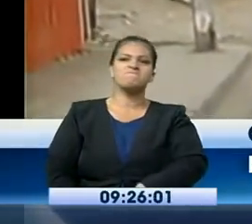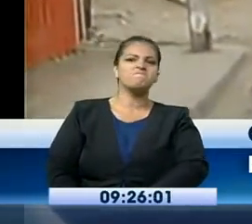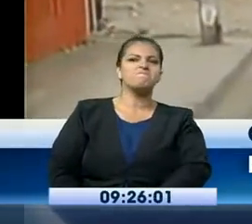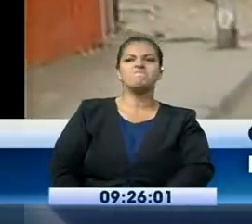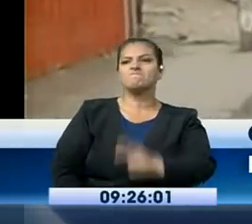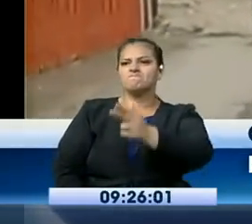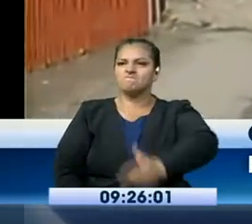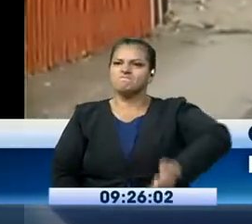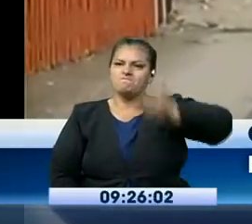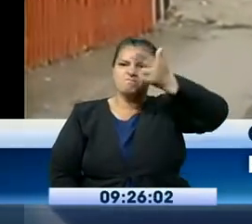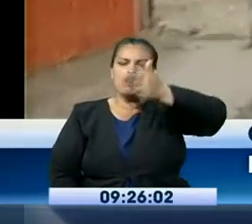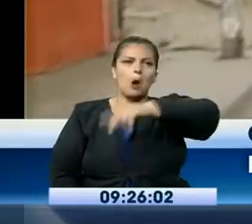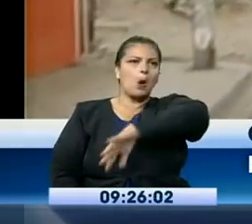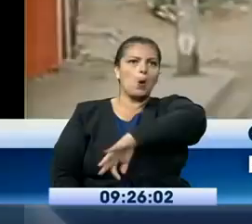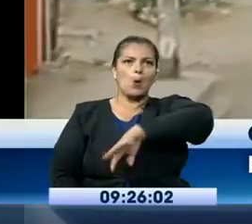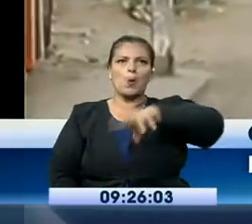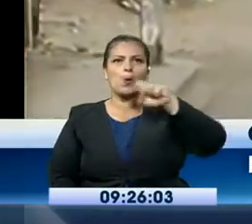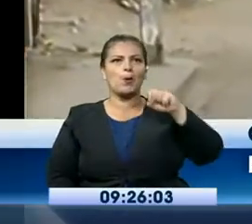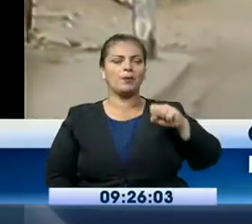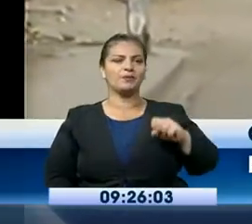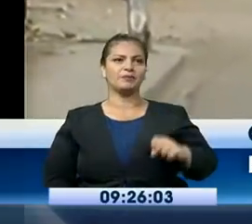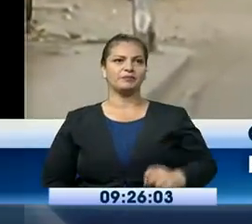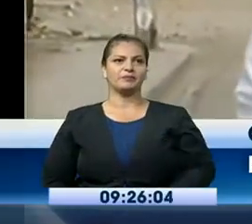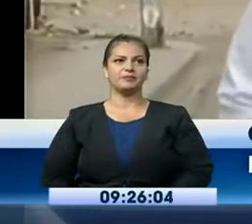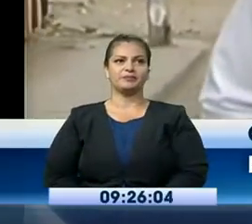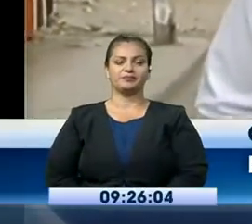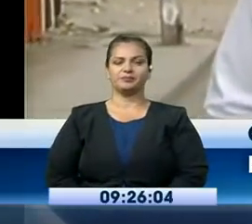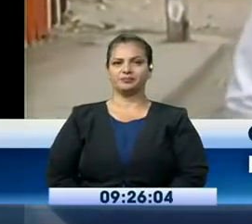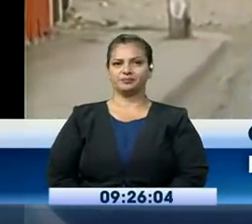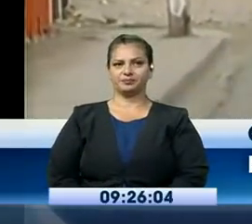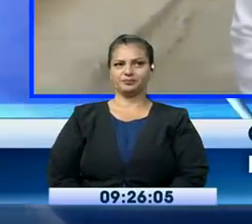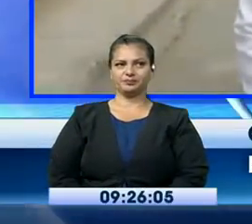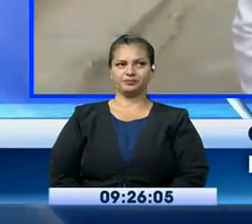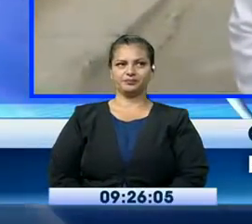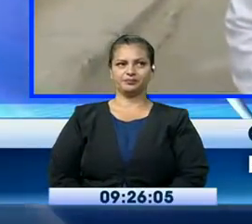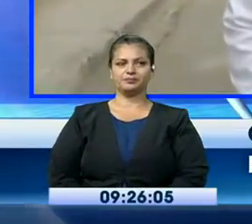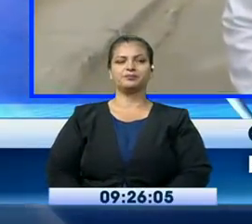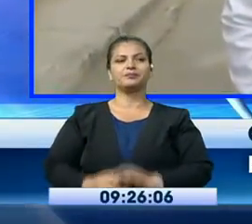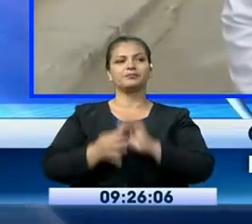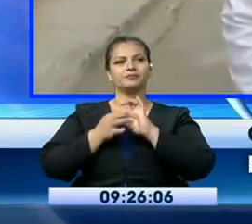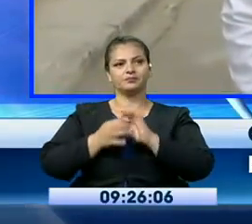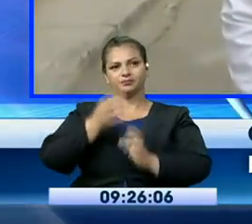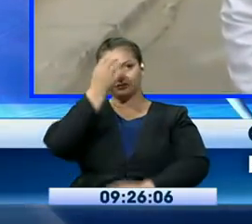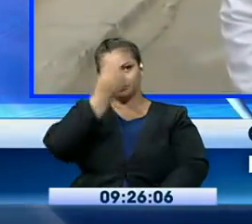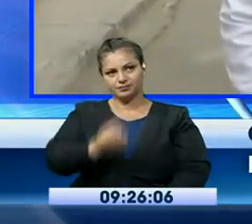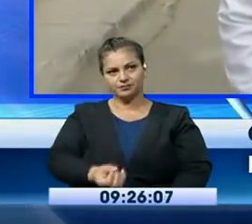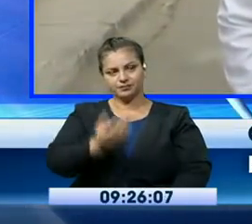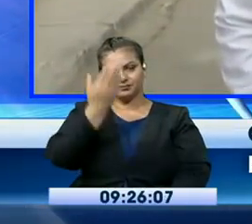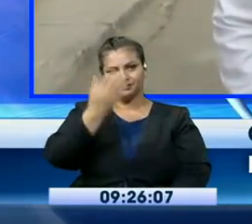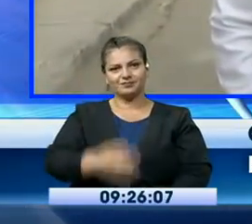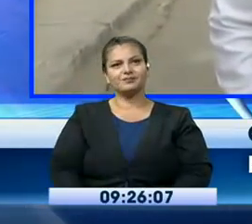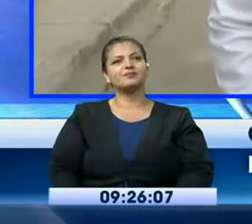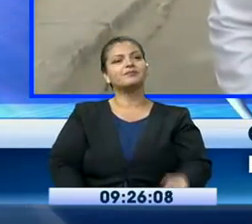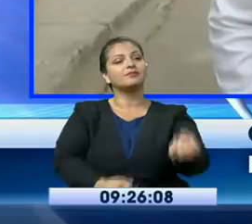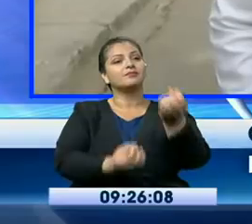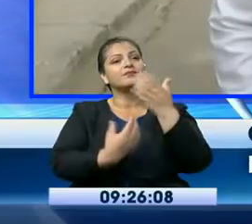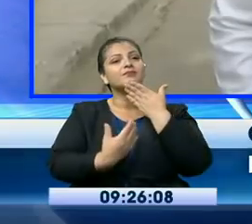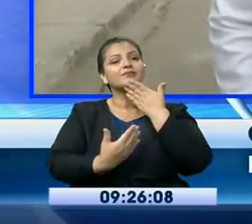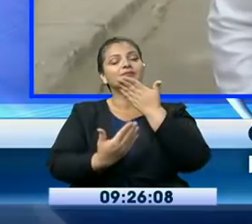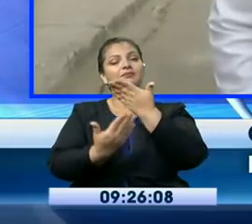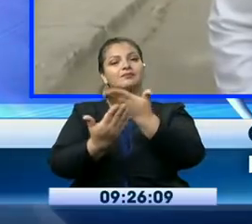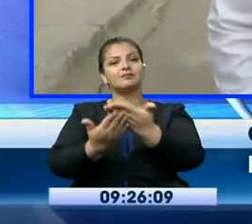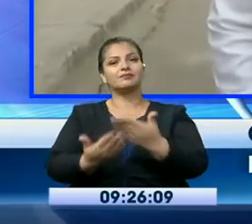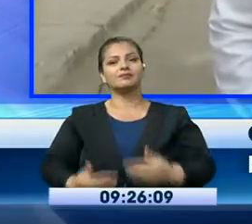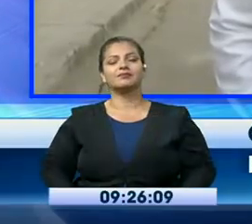nosotros nos encontramos son despojados de sus pertenencias compañeros buenos días y hacerlo gracias por la información nos